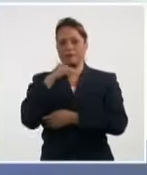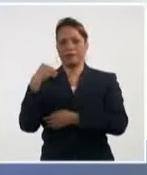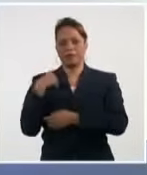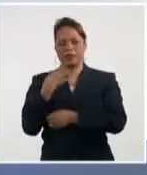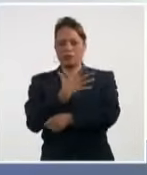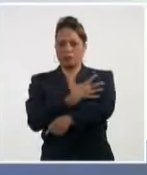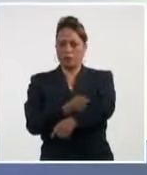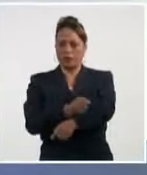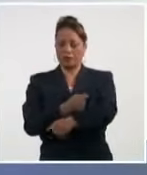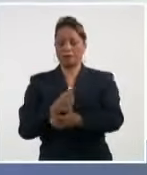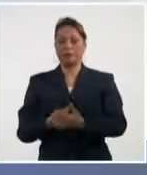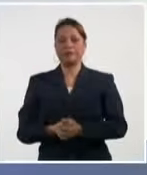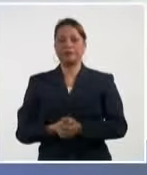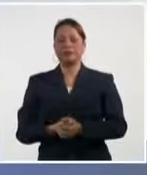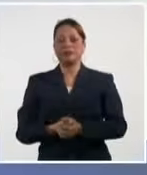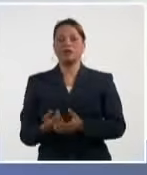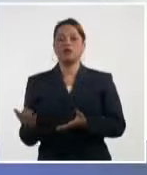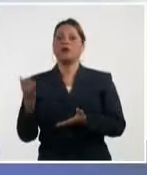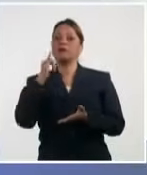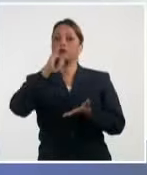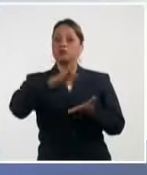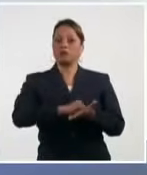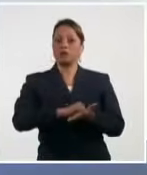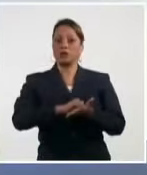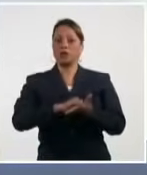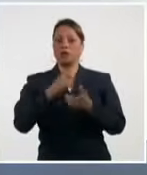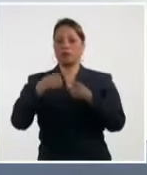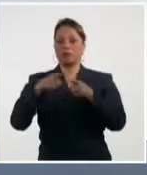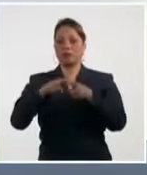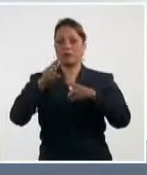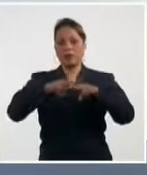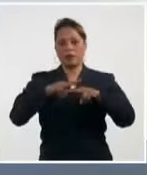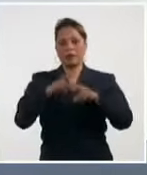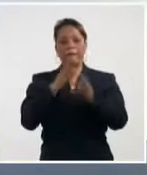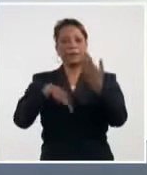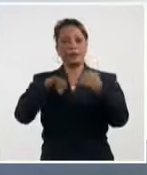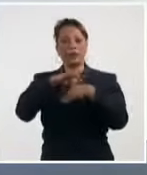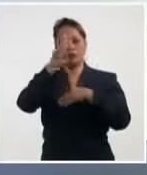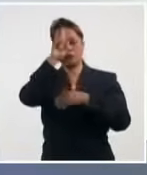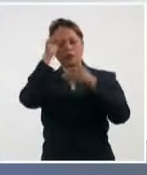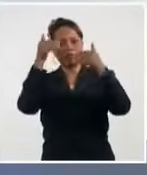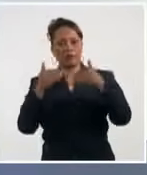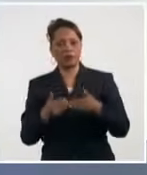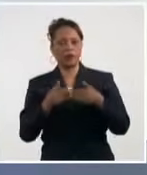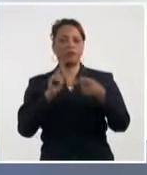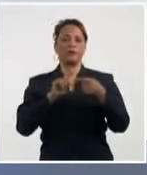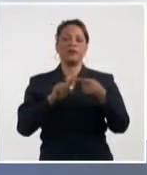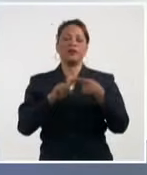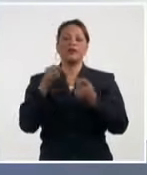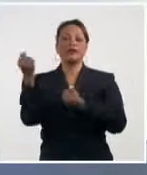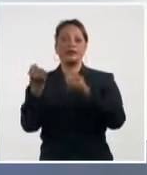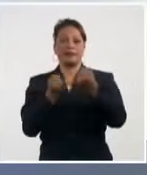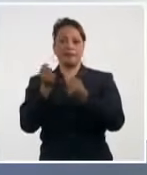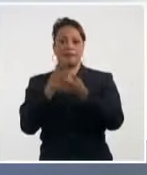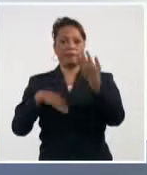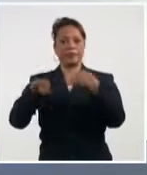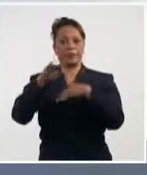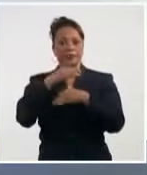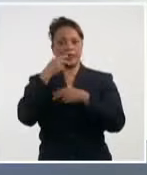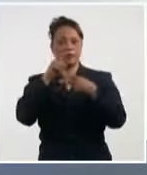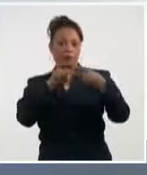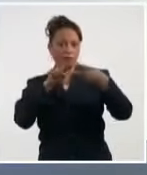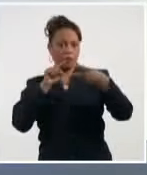la llegada de los equipos a La Habana, los ministros de Salud Pública, doctor José Ángel Portal Miranda, y del transporte Eduardo Rodríguez